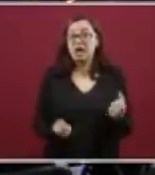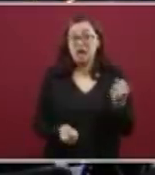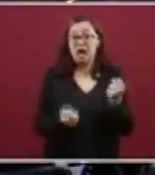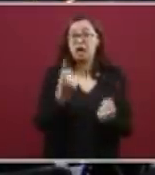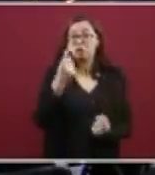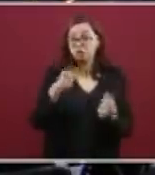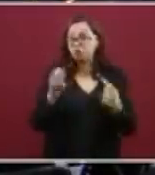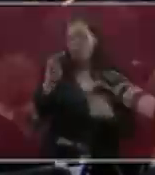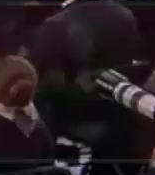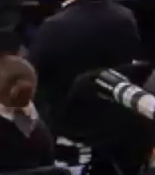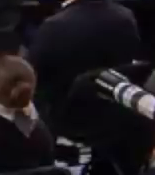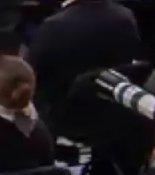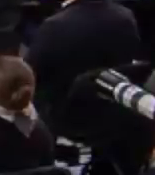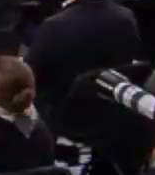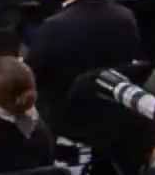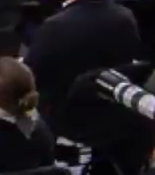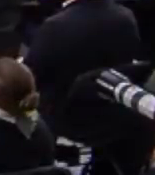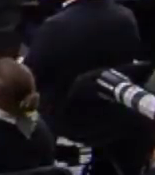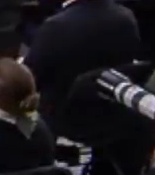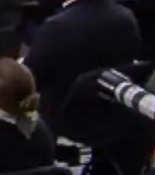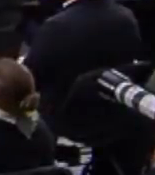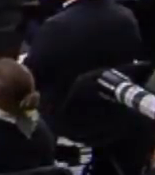MB. ¿Cómo cuántos?